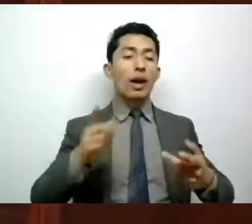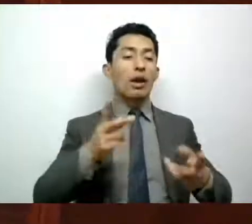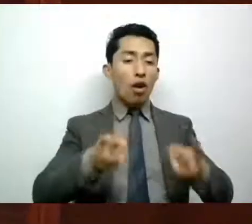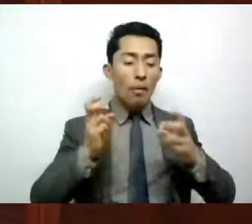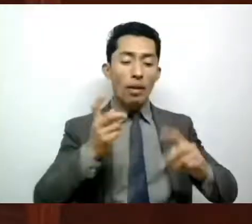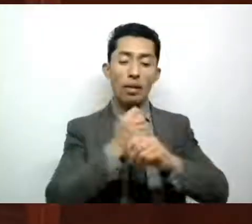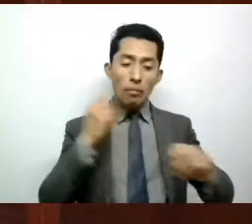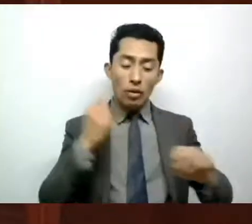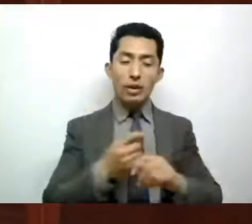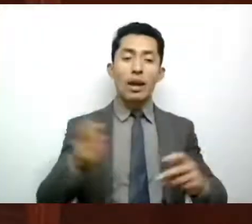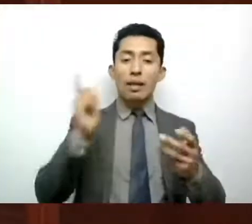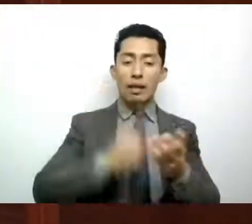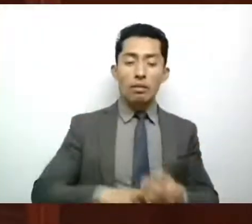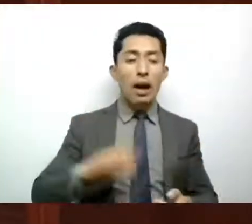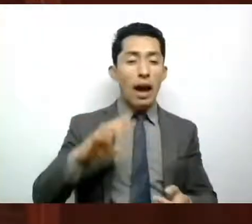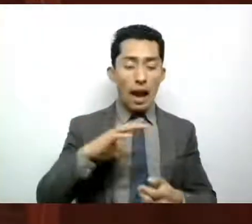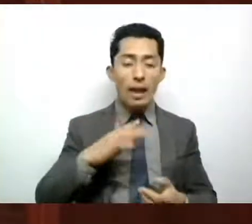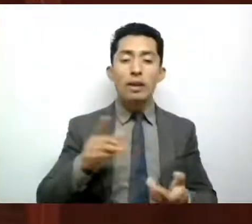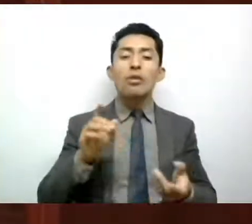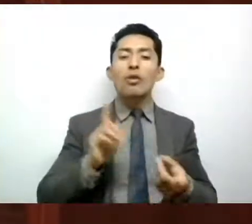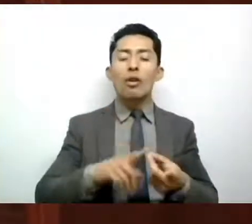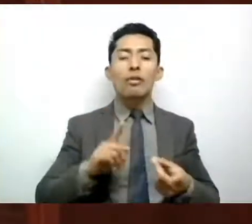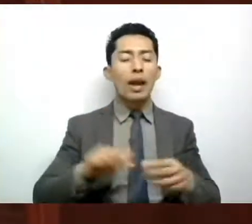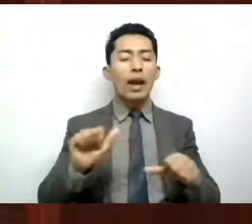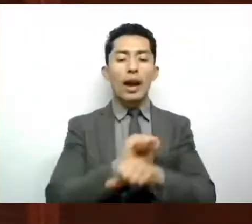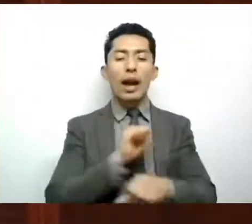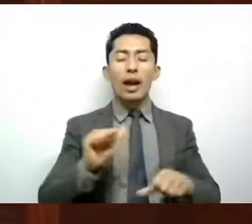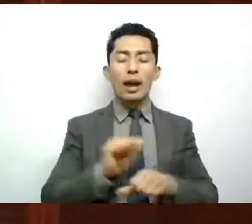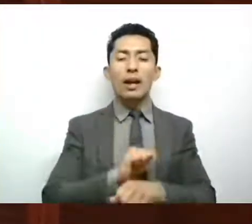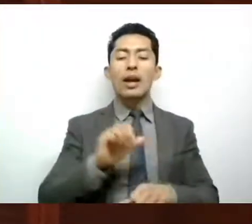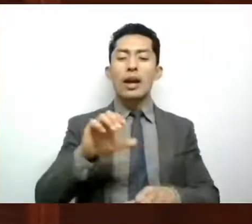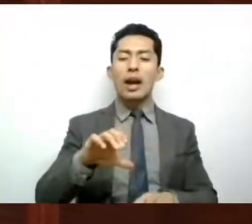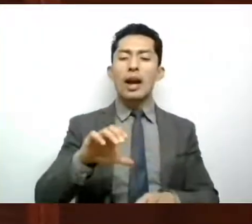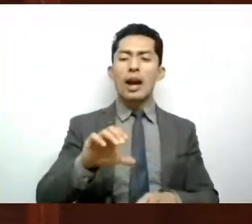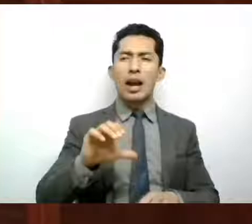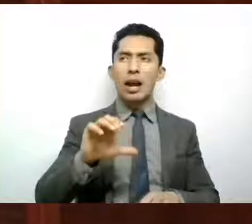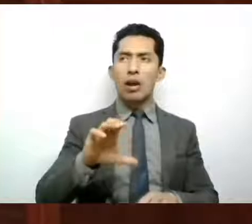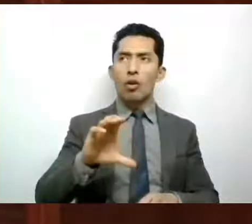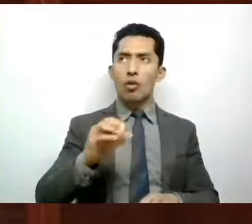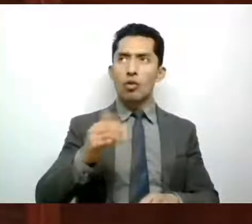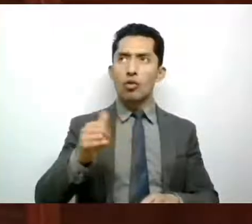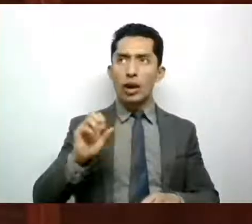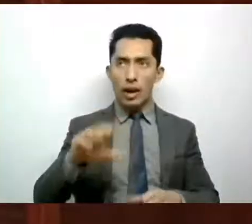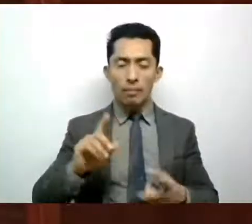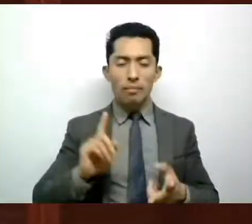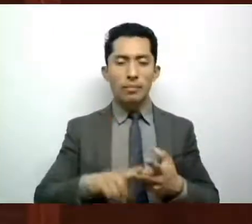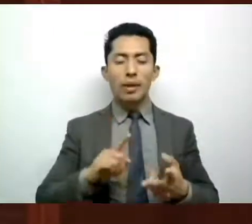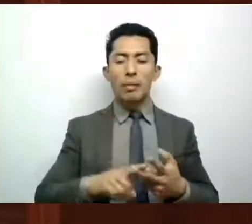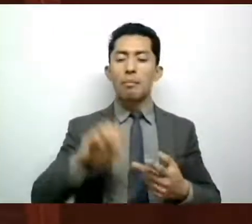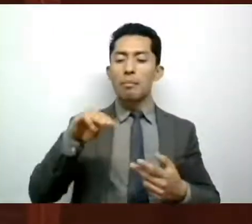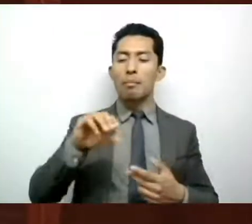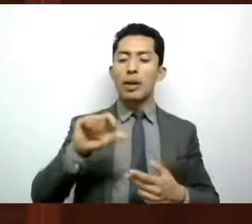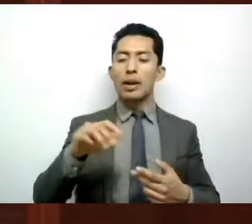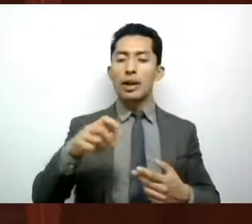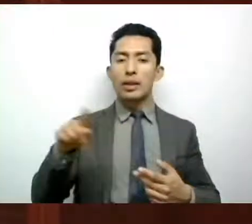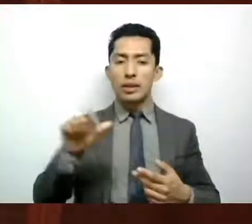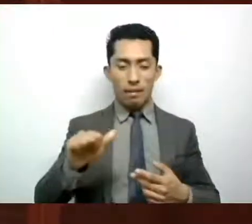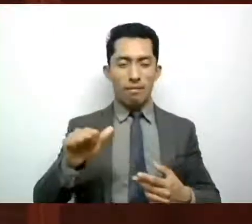transporte público se cometen en las carreteras Capulhuac a Ocoyoacac y a la altura de la